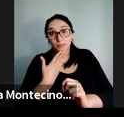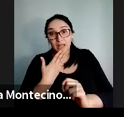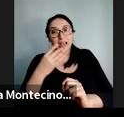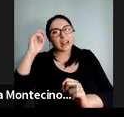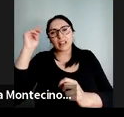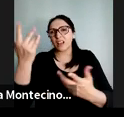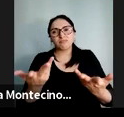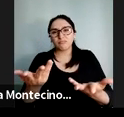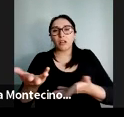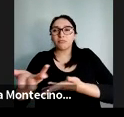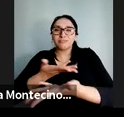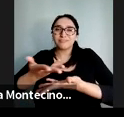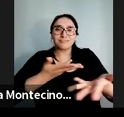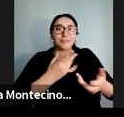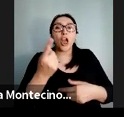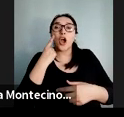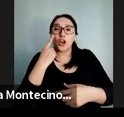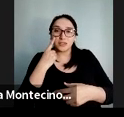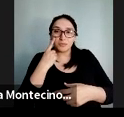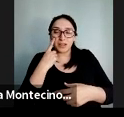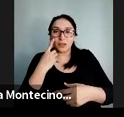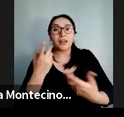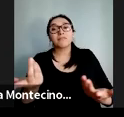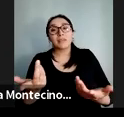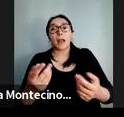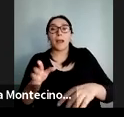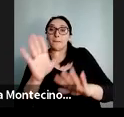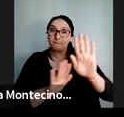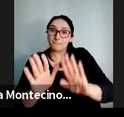un intercambio activo de conocimientos que nos permitan prevenir,